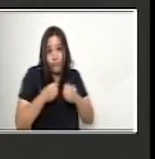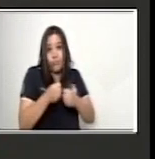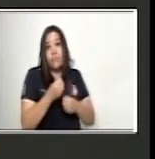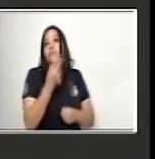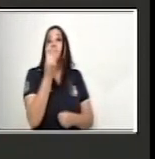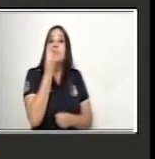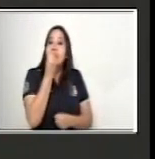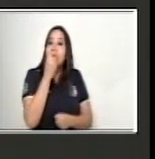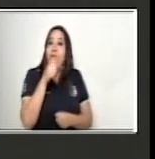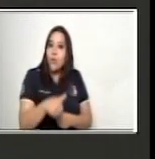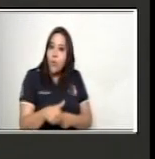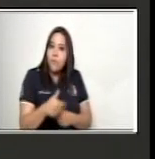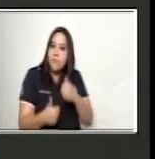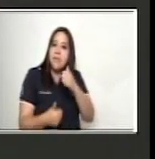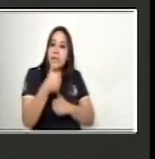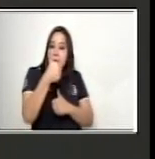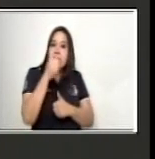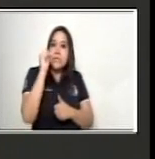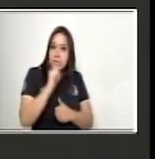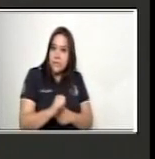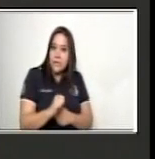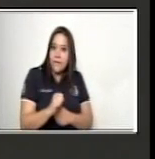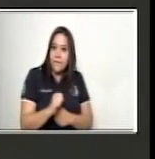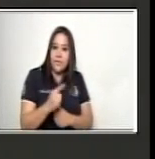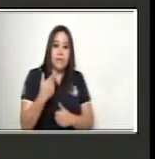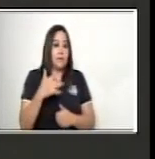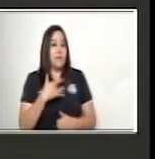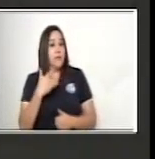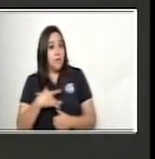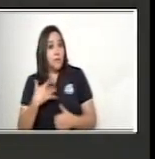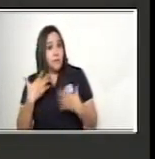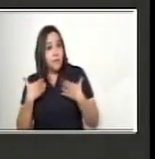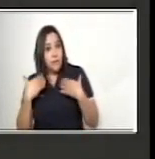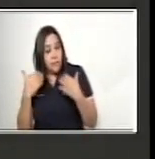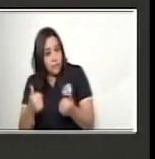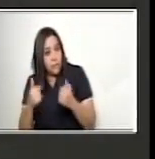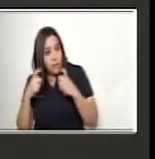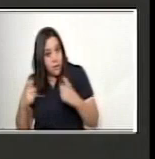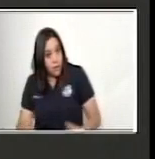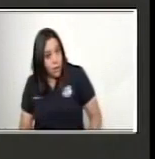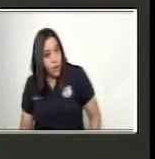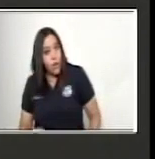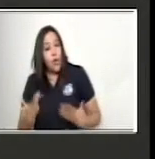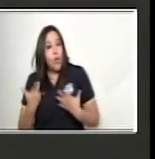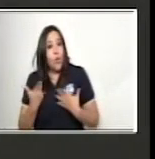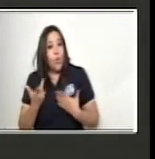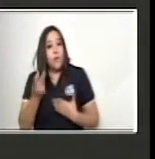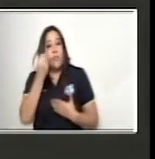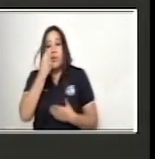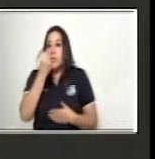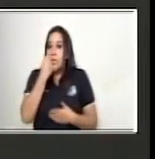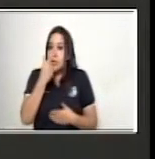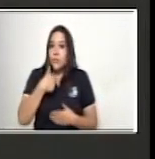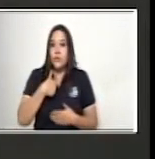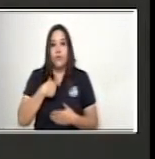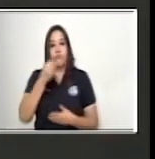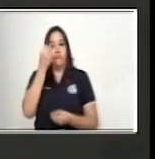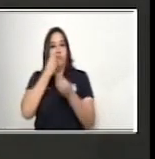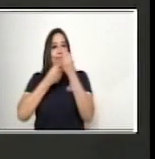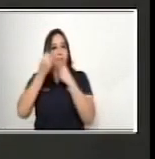los nutrientes que ya salieron de los alimentos que